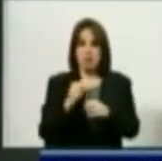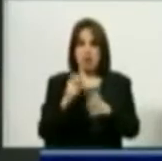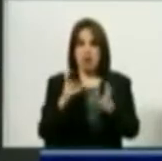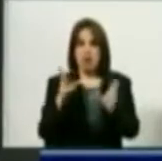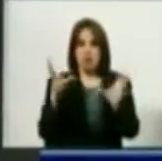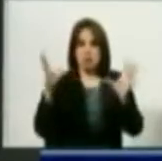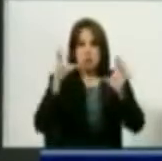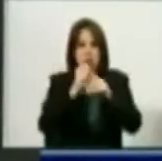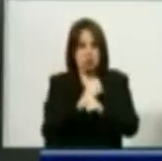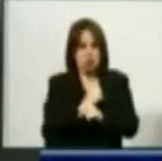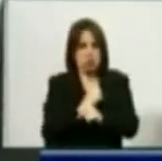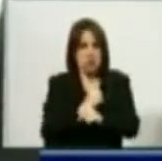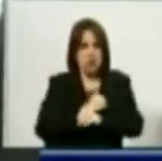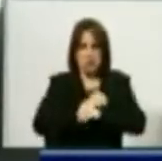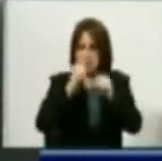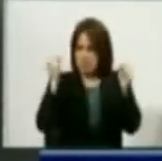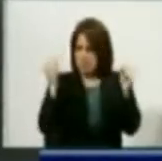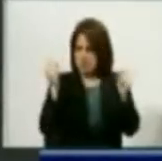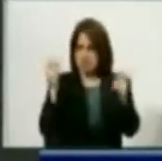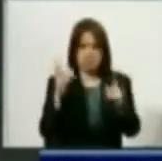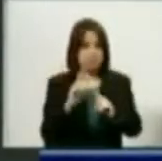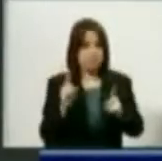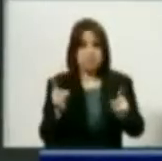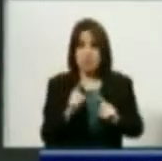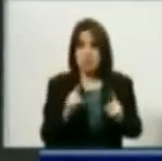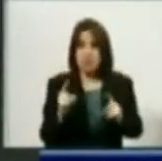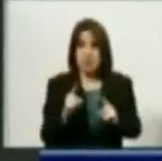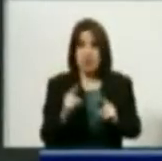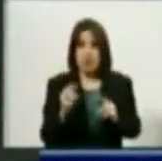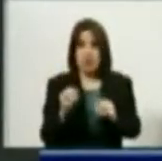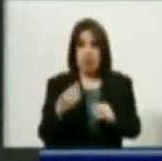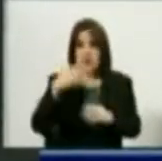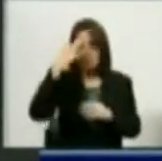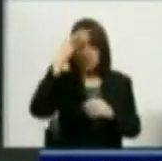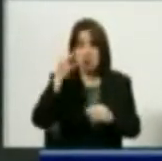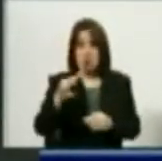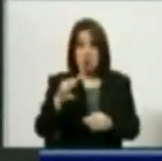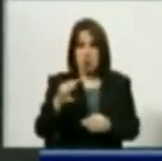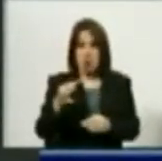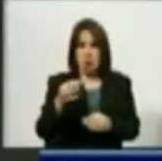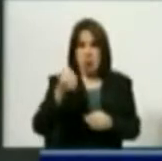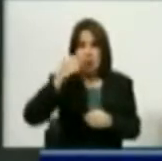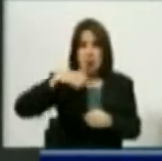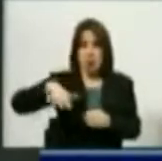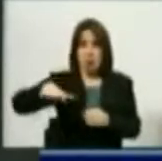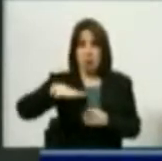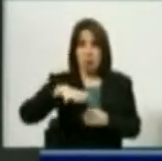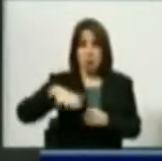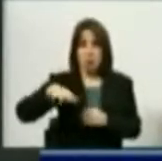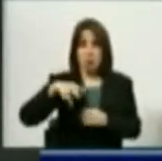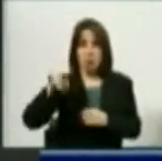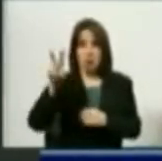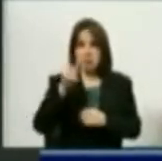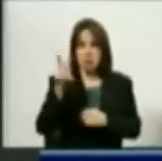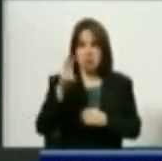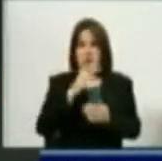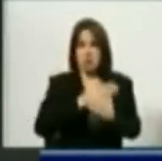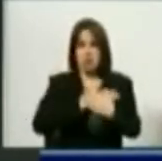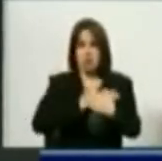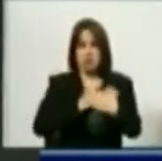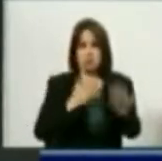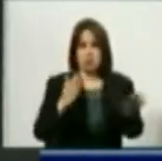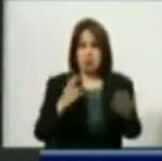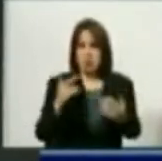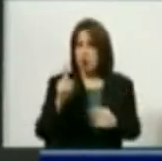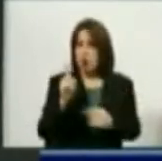que no hay soluciones mesiánicas yo estoy seguro que ese pueblo venezolano está dispuesto no